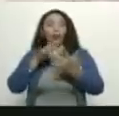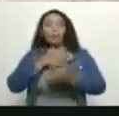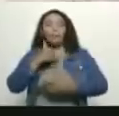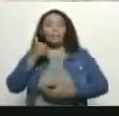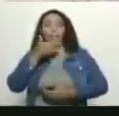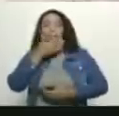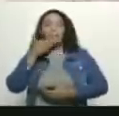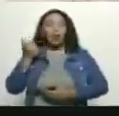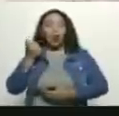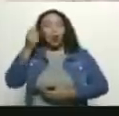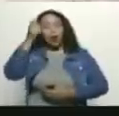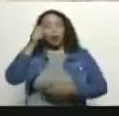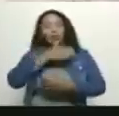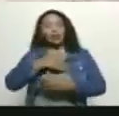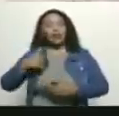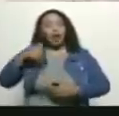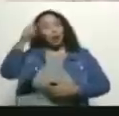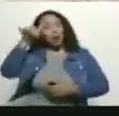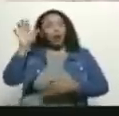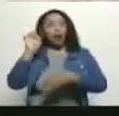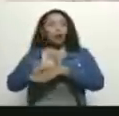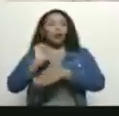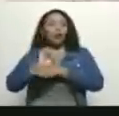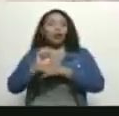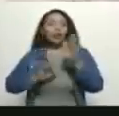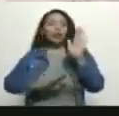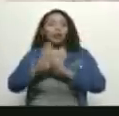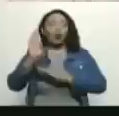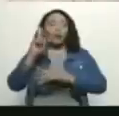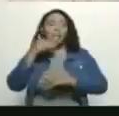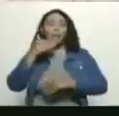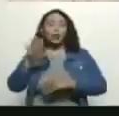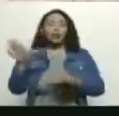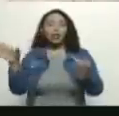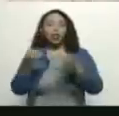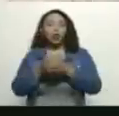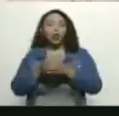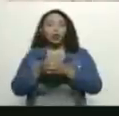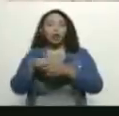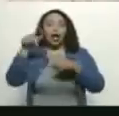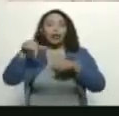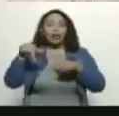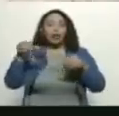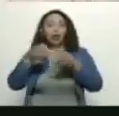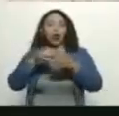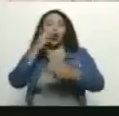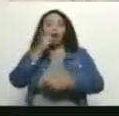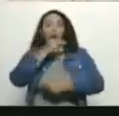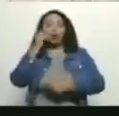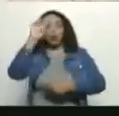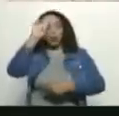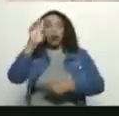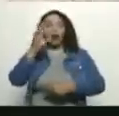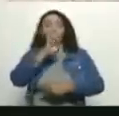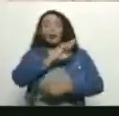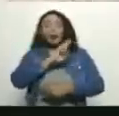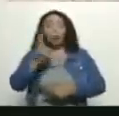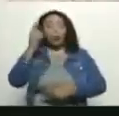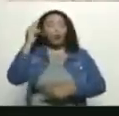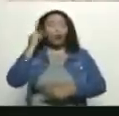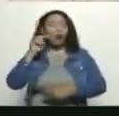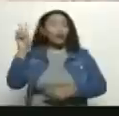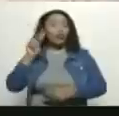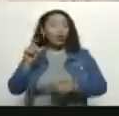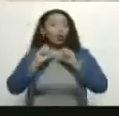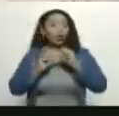al pueblo ecuatoriano en el desarrollo de la próxima cumbre. Cuente esta conferencia con el compromiso de la República Bolivariana de Venezuela para